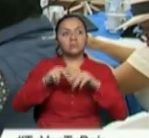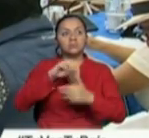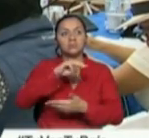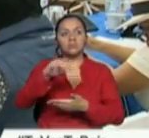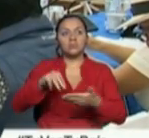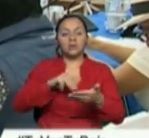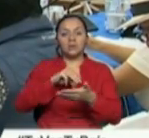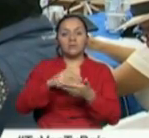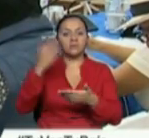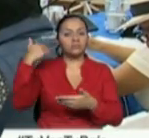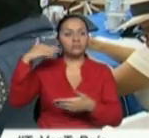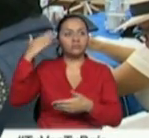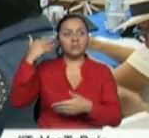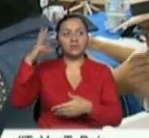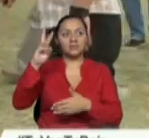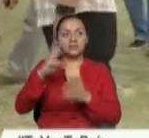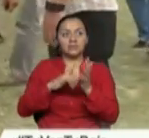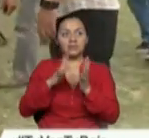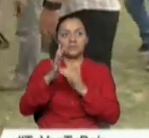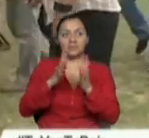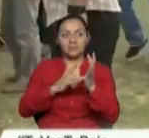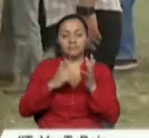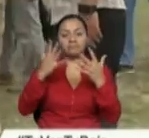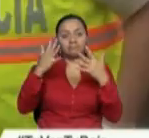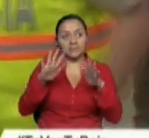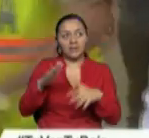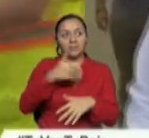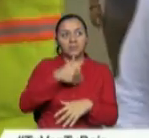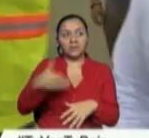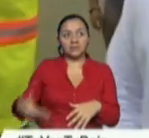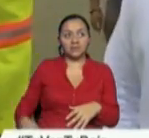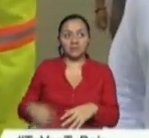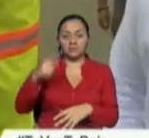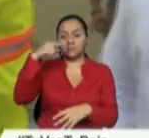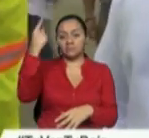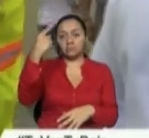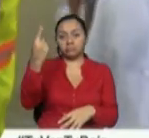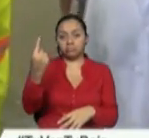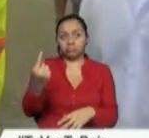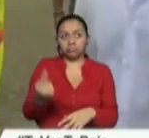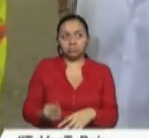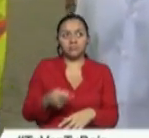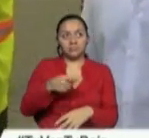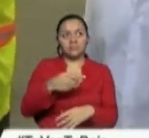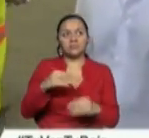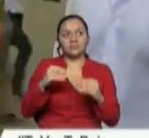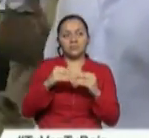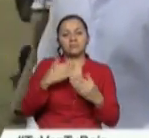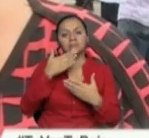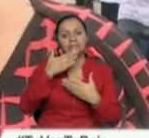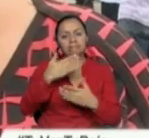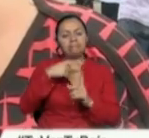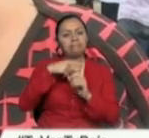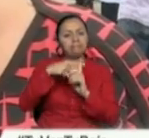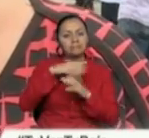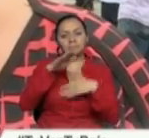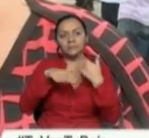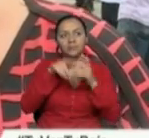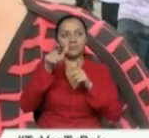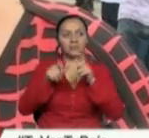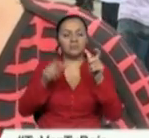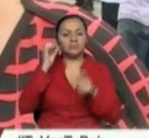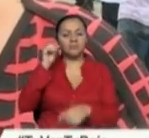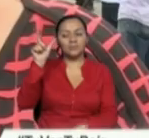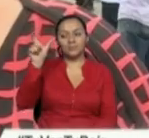el terremoto del pasado 16 de abril la llegada del primer mandatario a través de esta iniciativa genera gran expectativa Este es el caso de